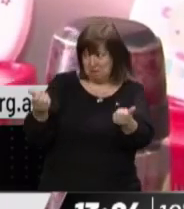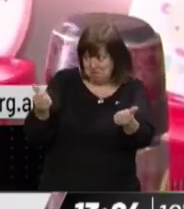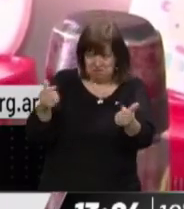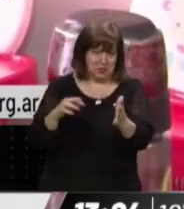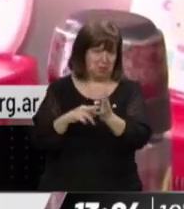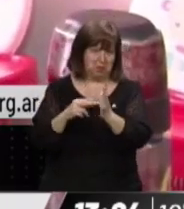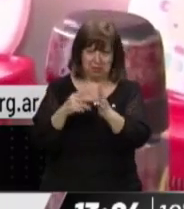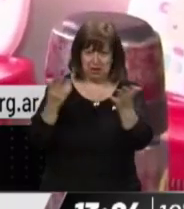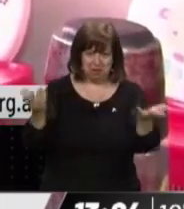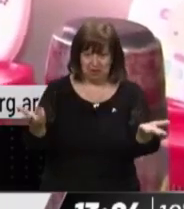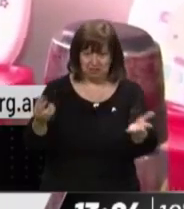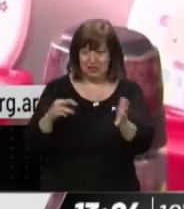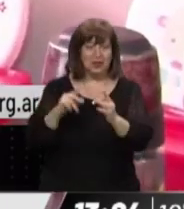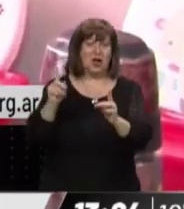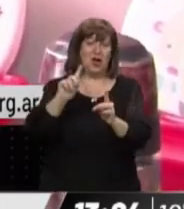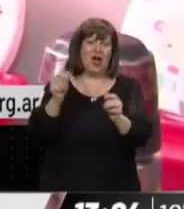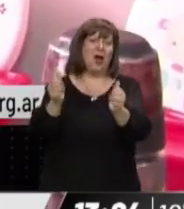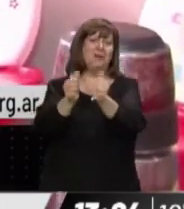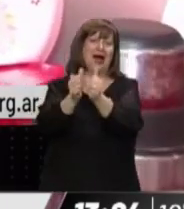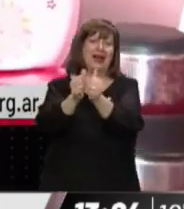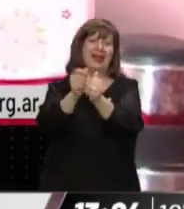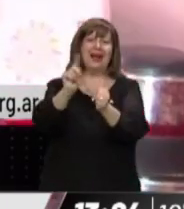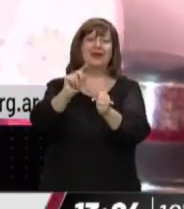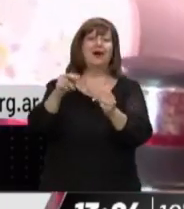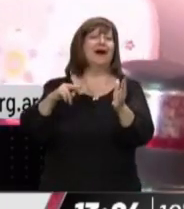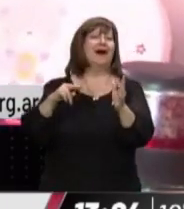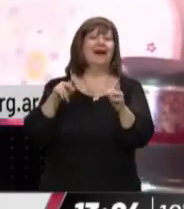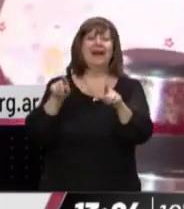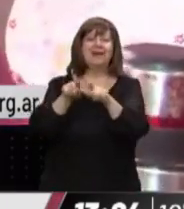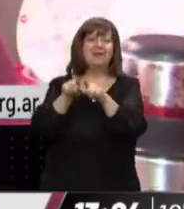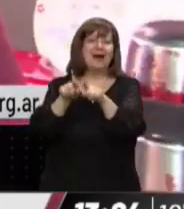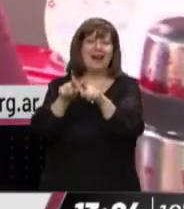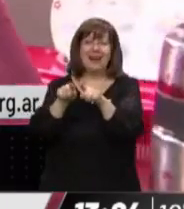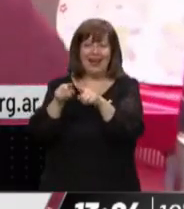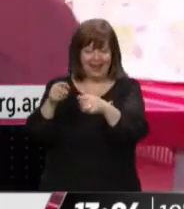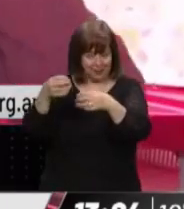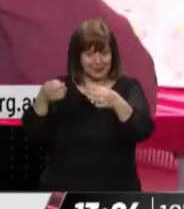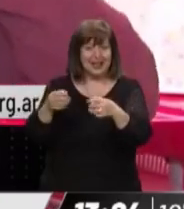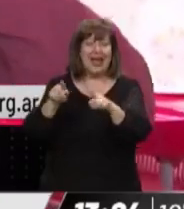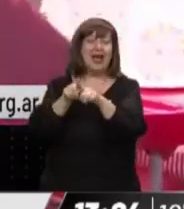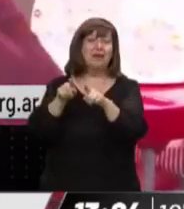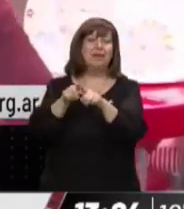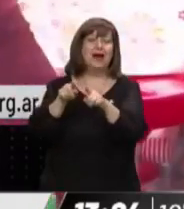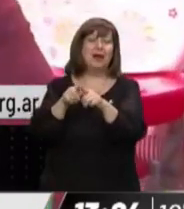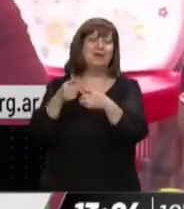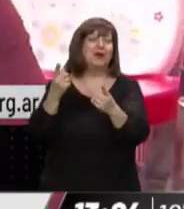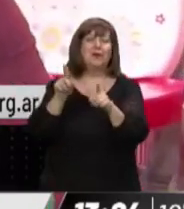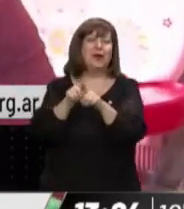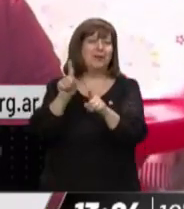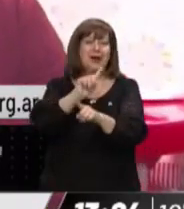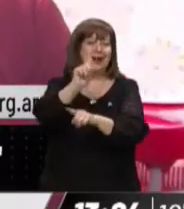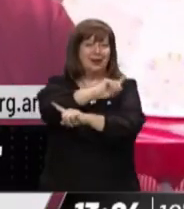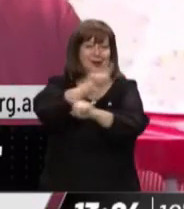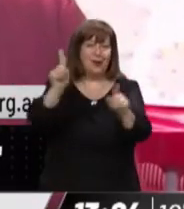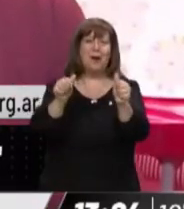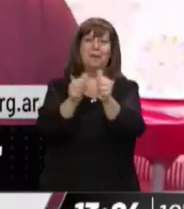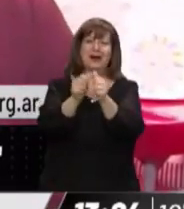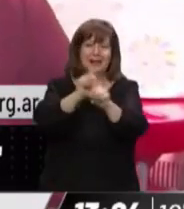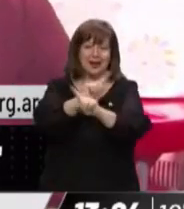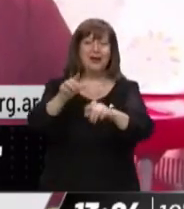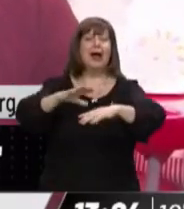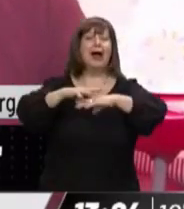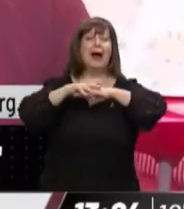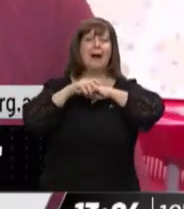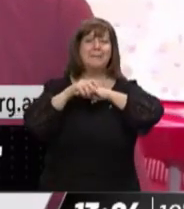si fueran pareja, igual tiene mucho mérito, porque ¿qué pareja te banca ocho meses sola, sí, si no es tu hijo? Sí, y claro, no, ¿y